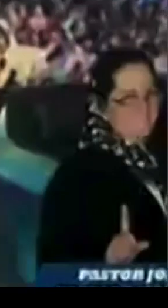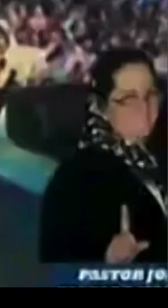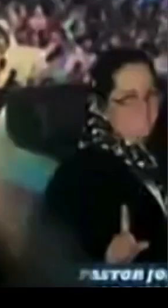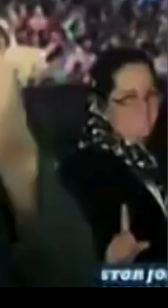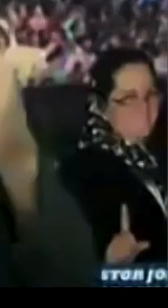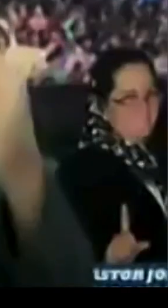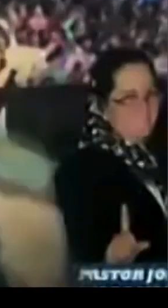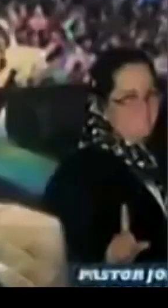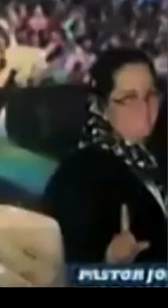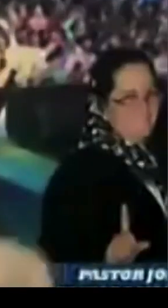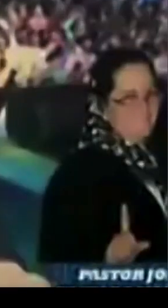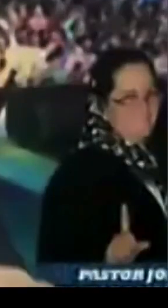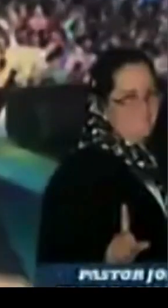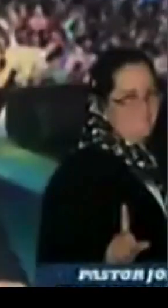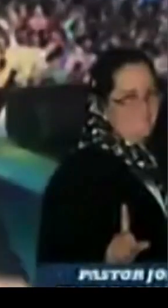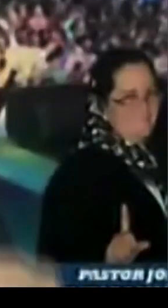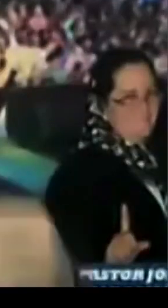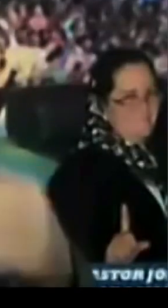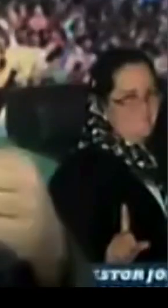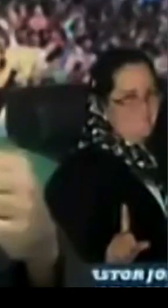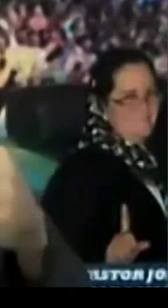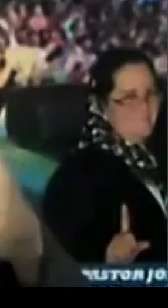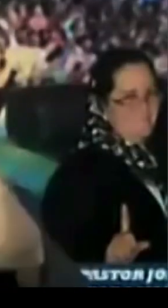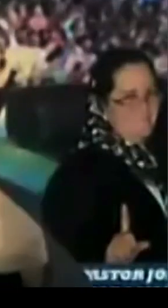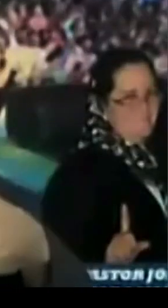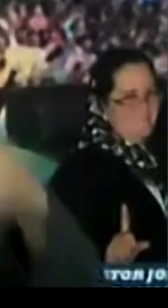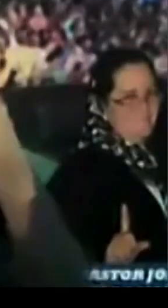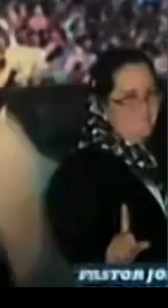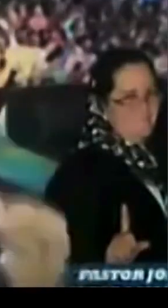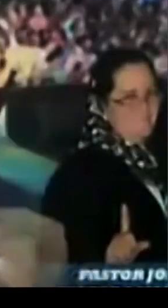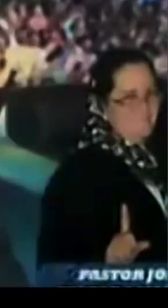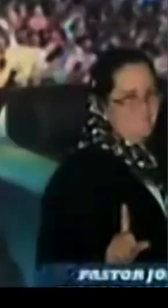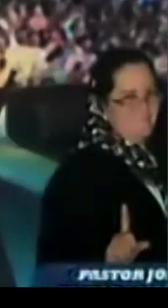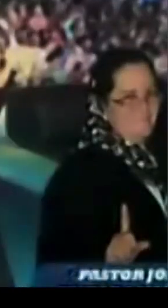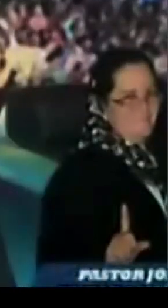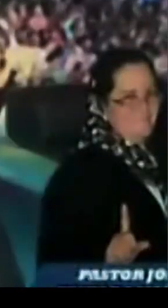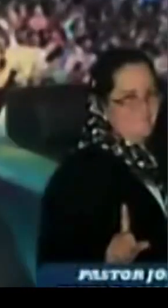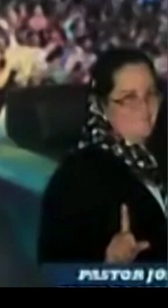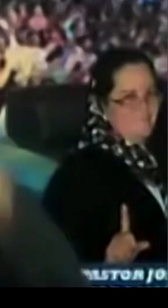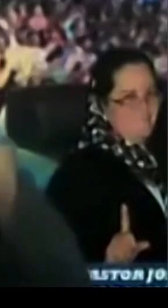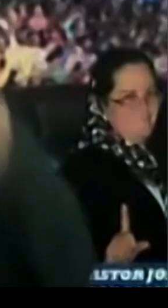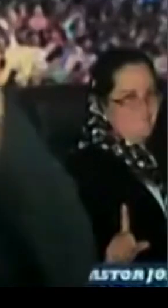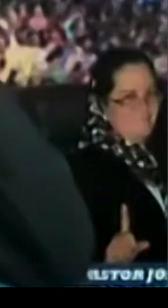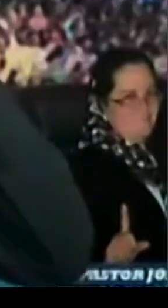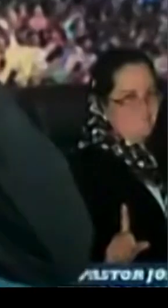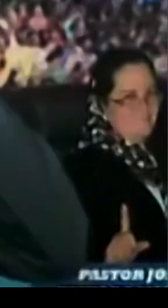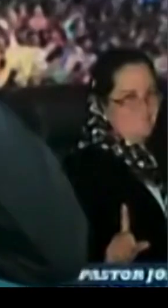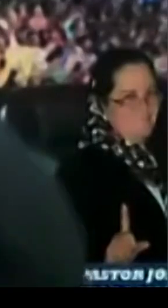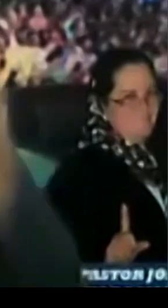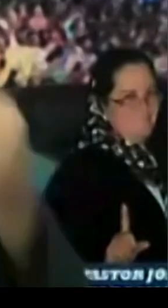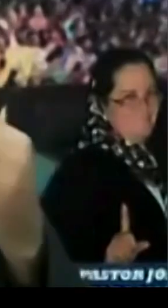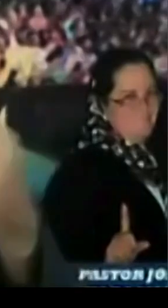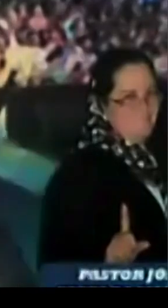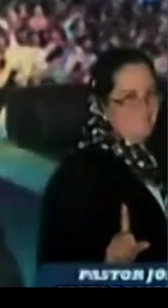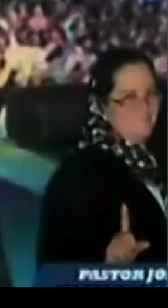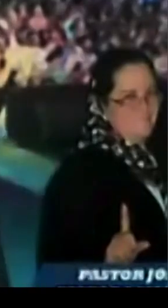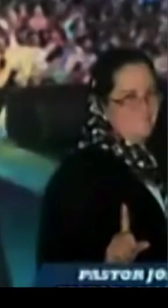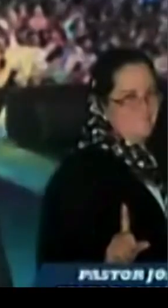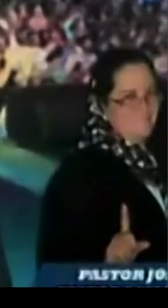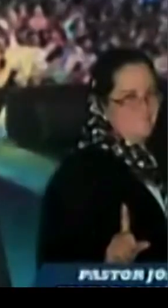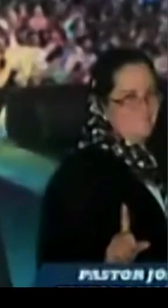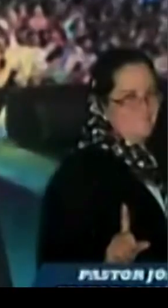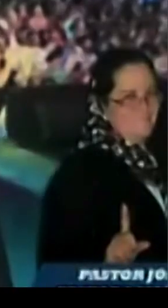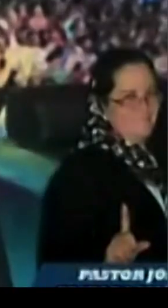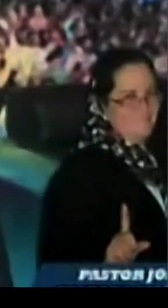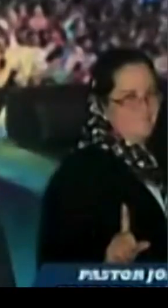personas honestas deben de ser sin doblez no deben de ser unos dados al vino